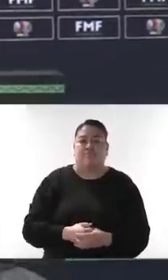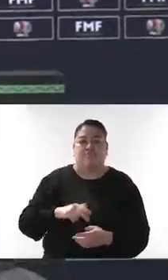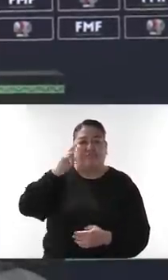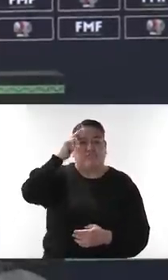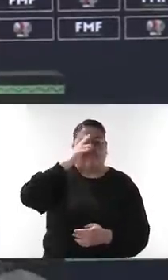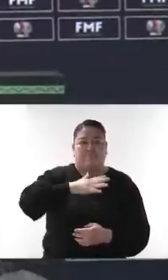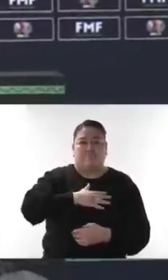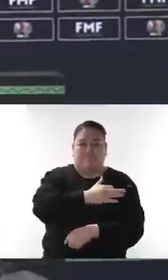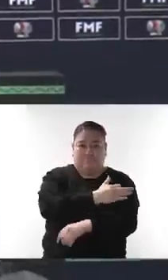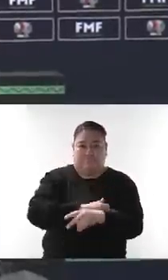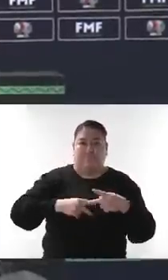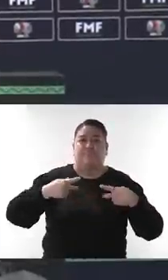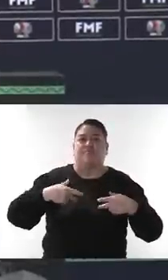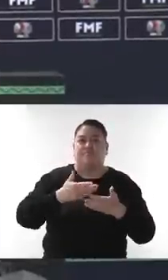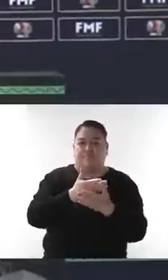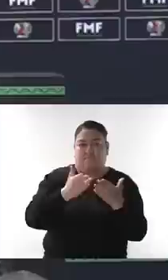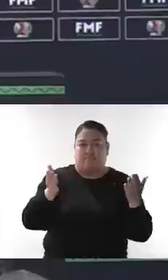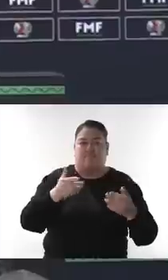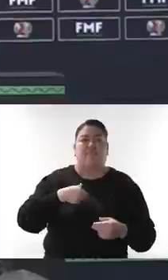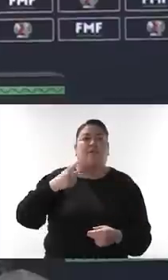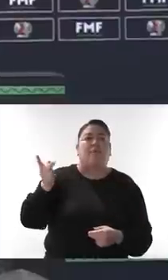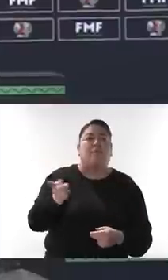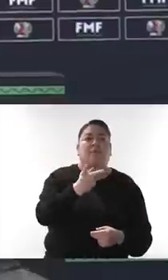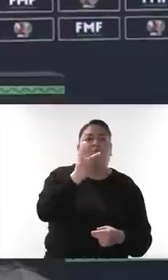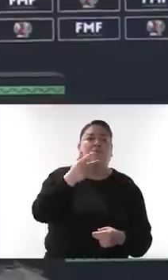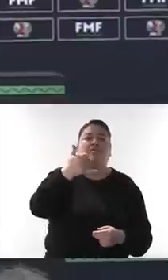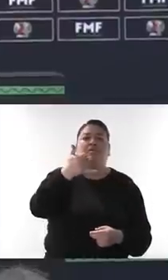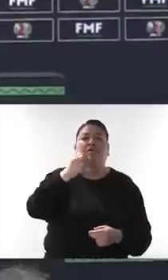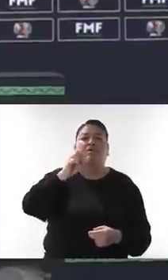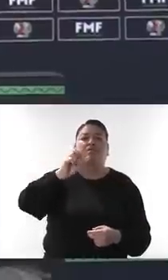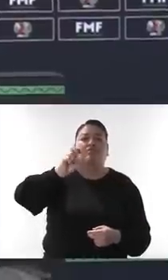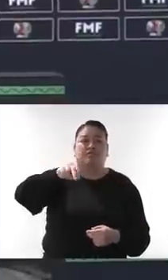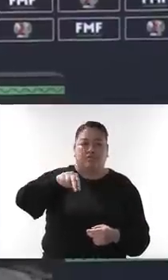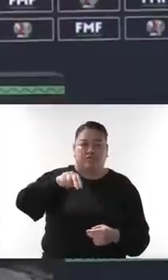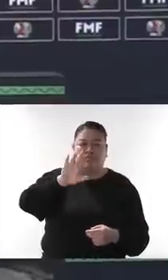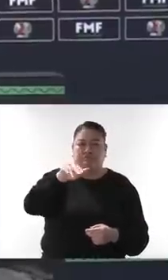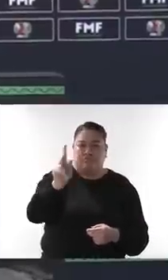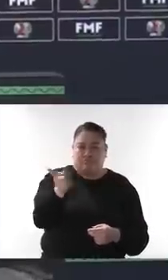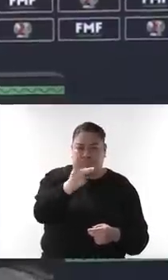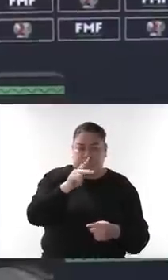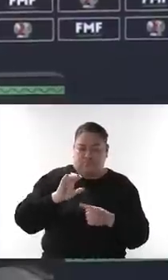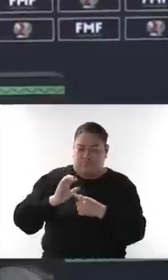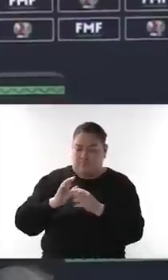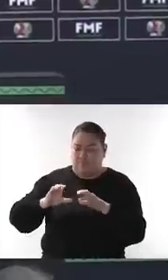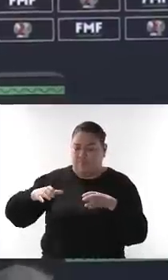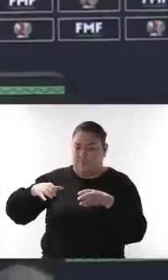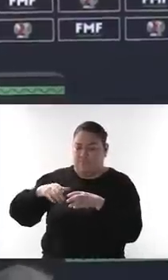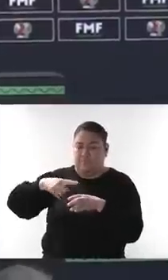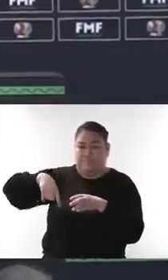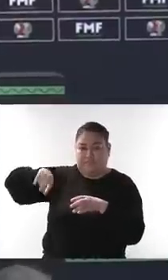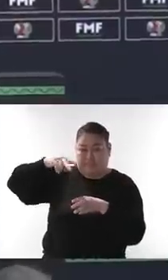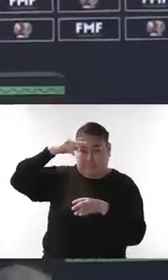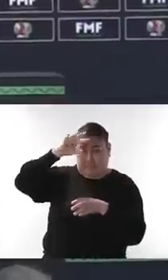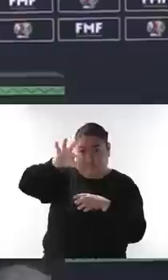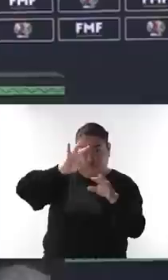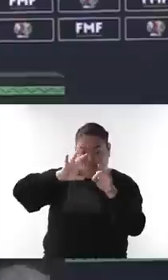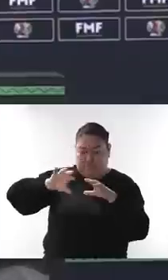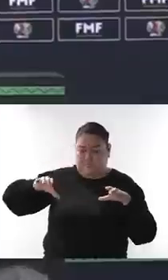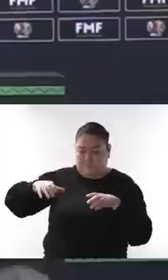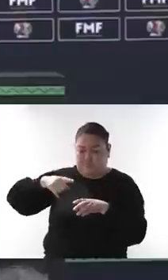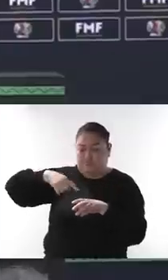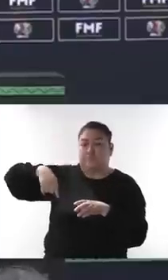dos. Una pregunta para John. No sé si en el Comité de Selecciones Nacionales también se tocó la posibilidad